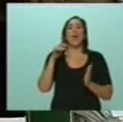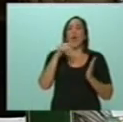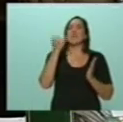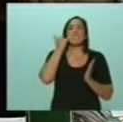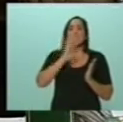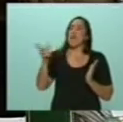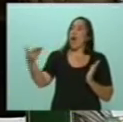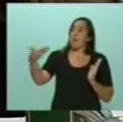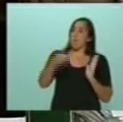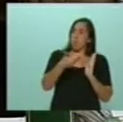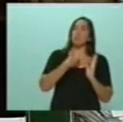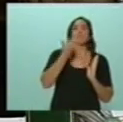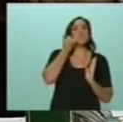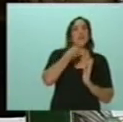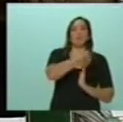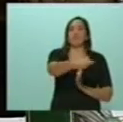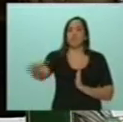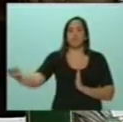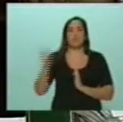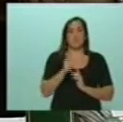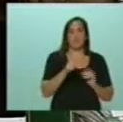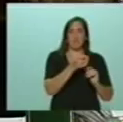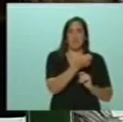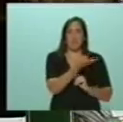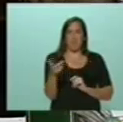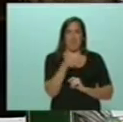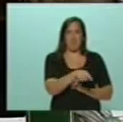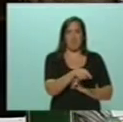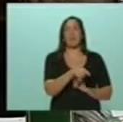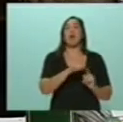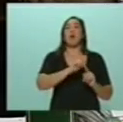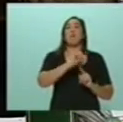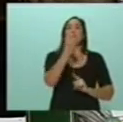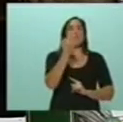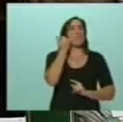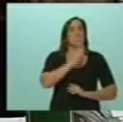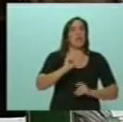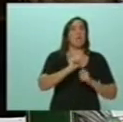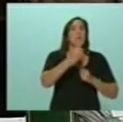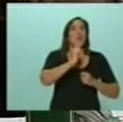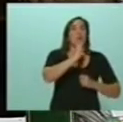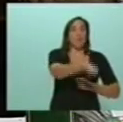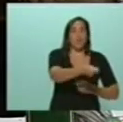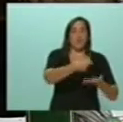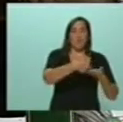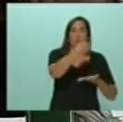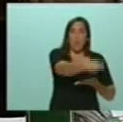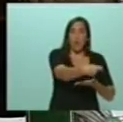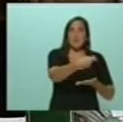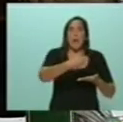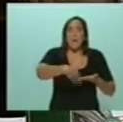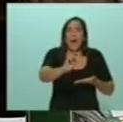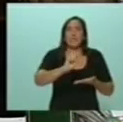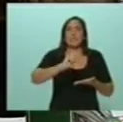solicitudes ya han sido liquidadas, esto es, han recibido una primera cuota o están a punto de recibir la